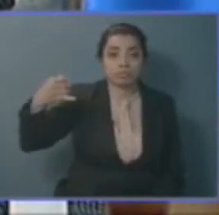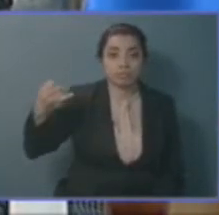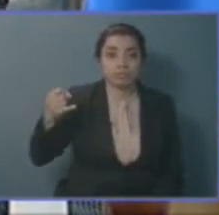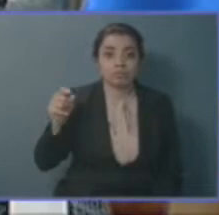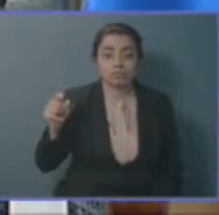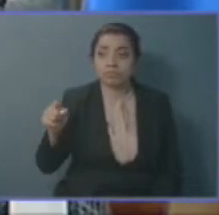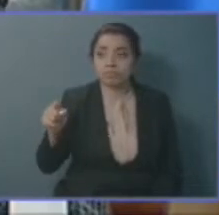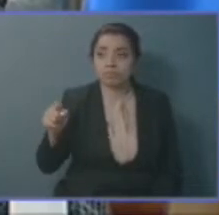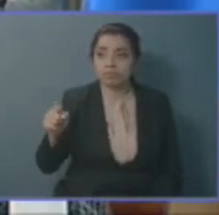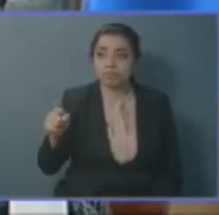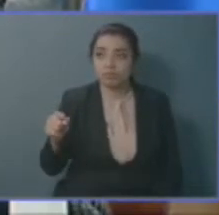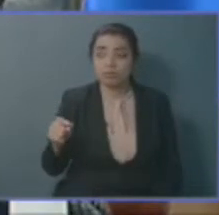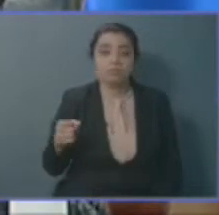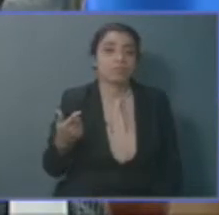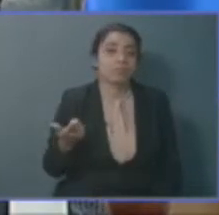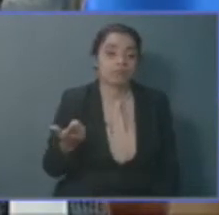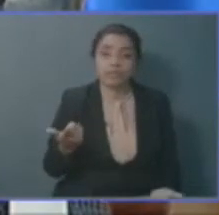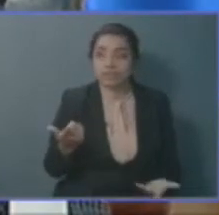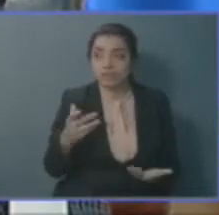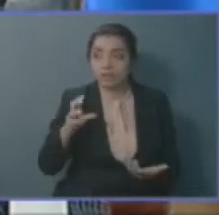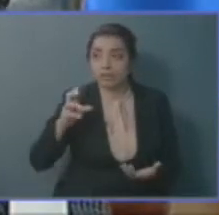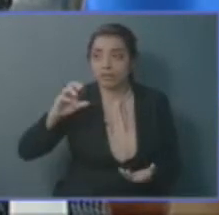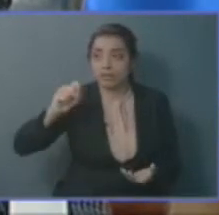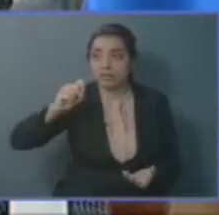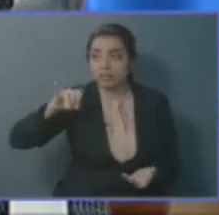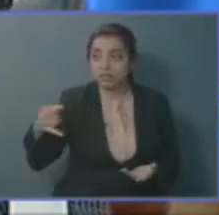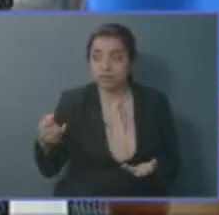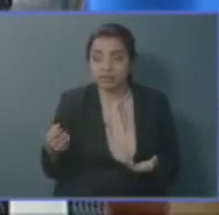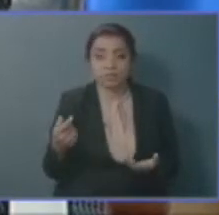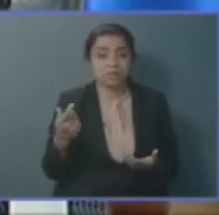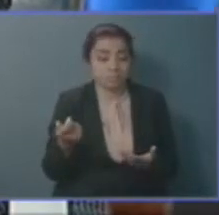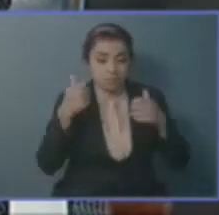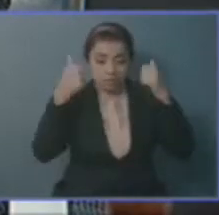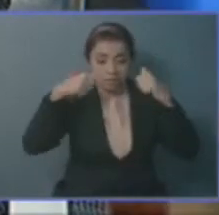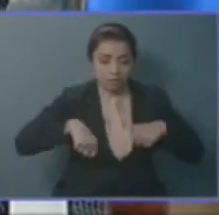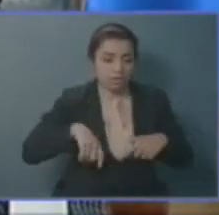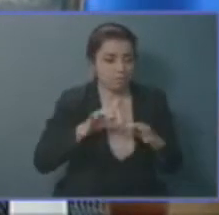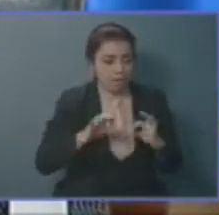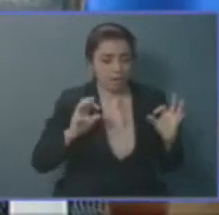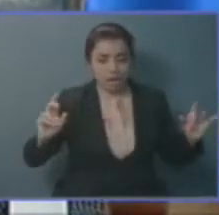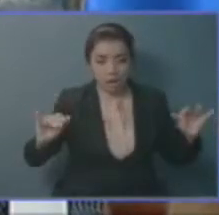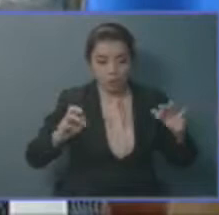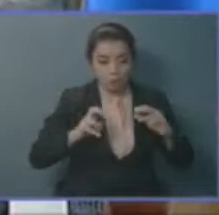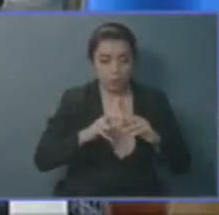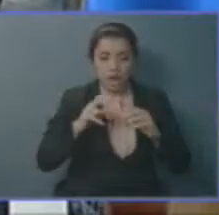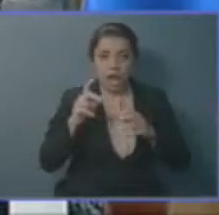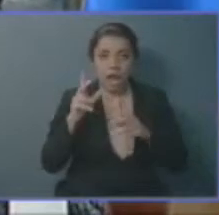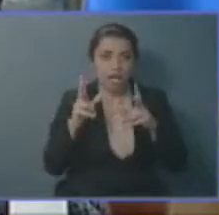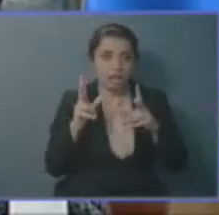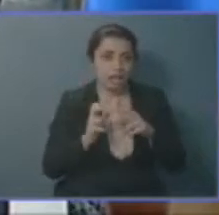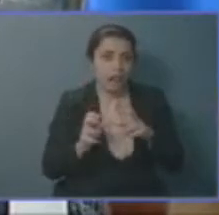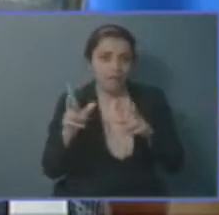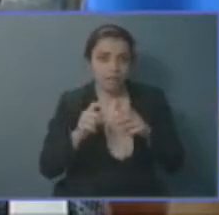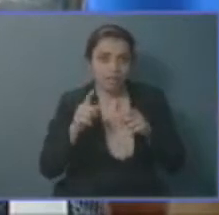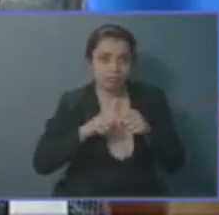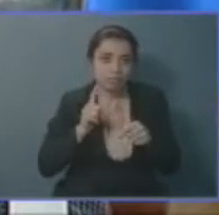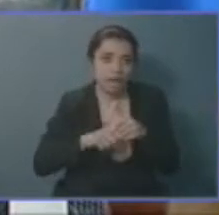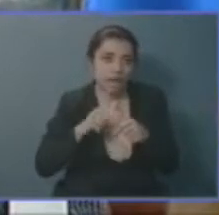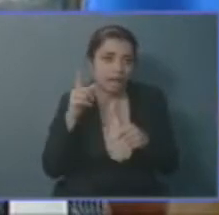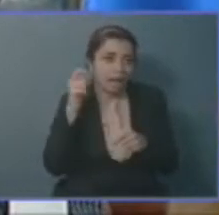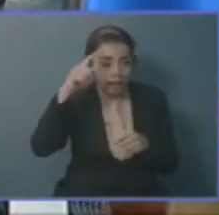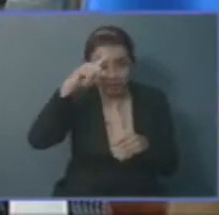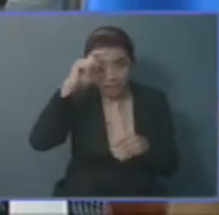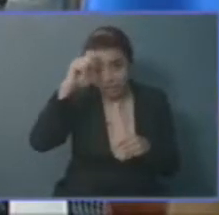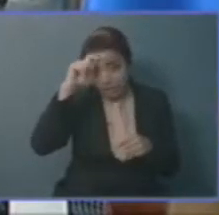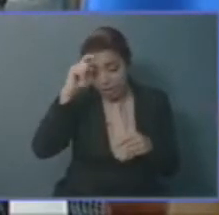las transcripciones de las grabaciones que se habrían tenido aquí durante 6 días de